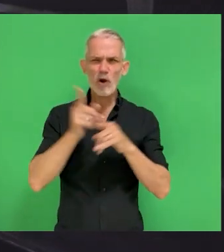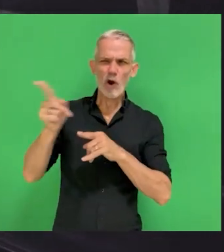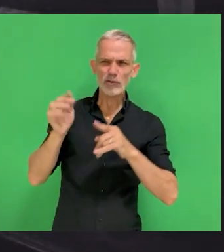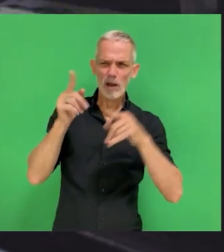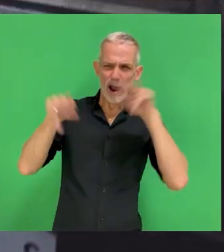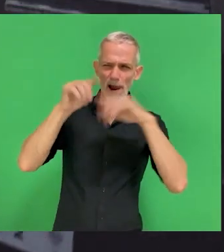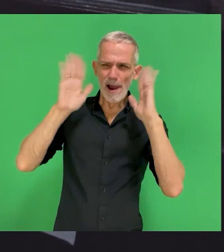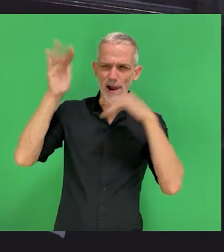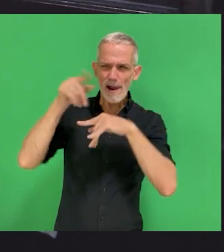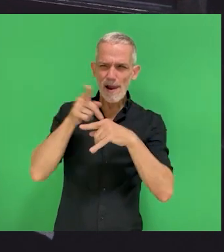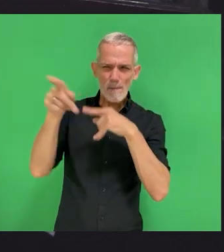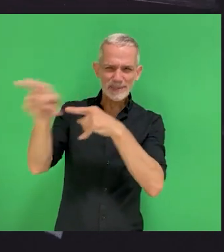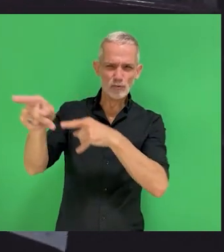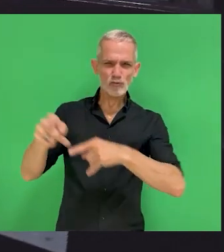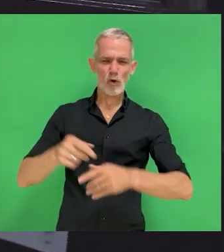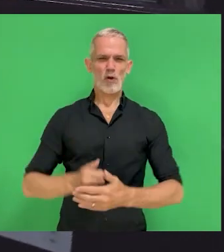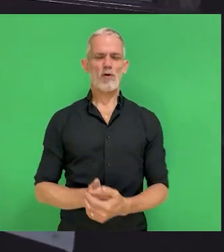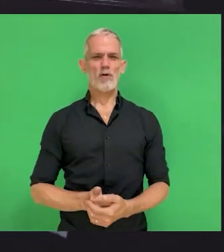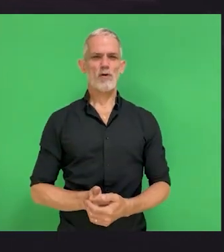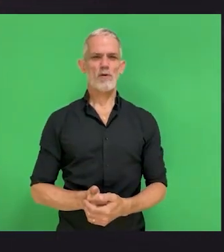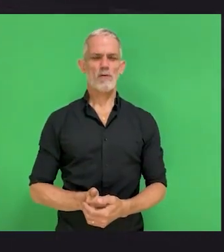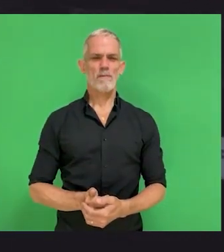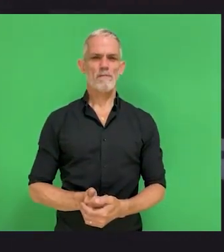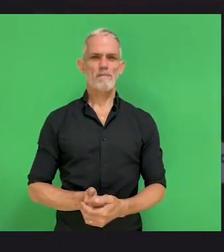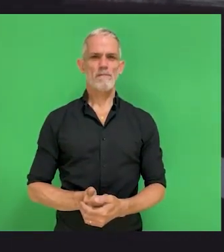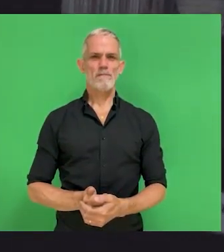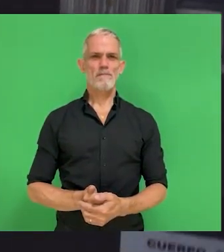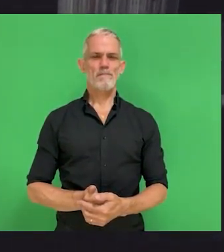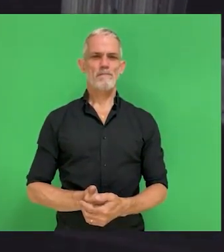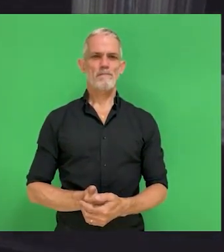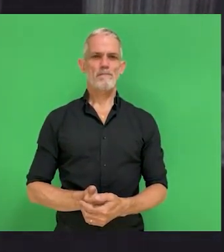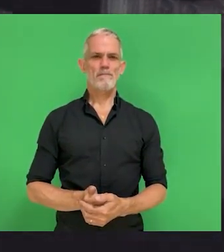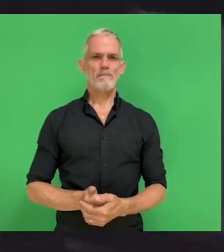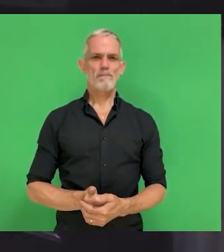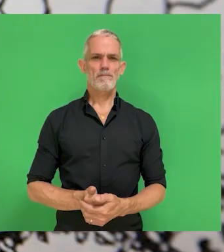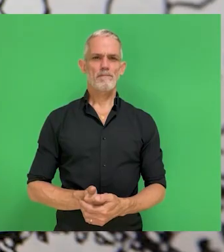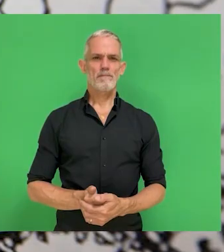peronistas. El hombre vuelve a guardar el álbum y cierra el mueble.